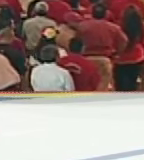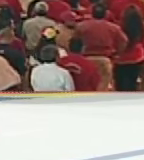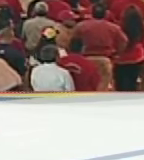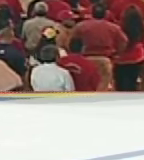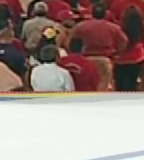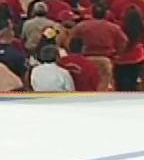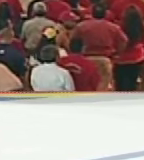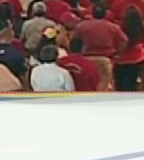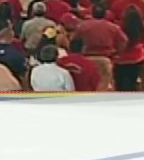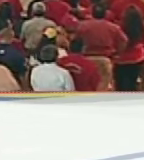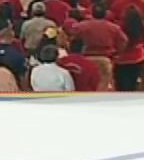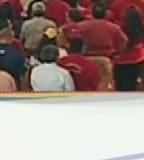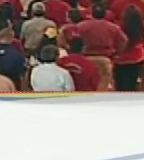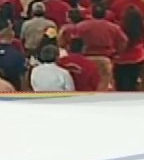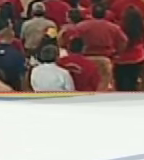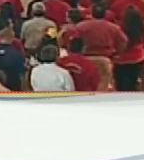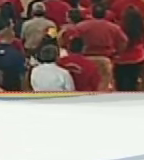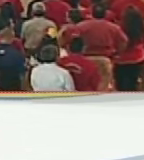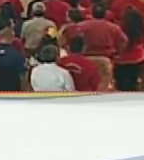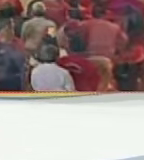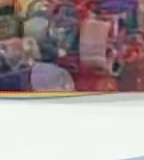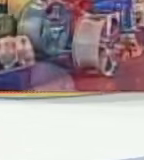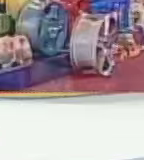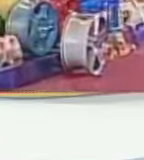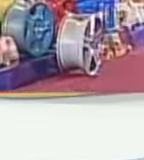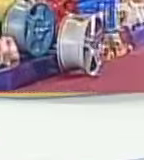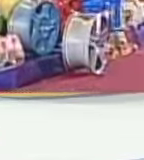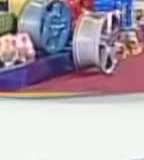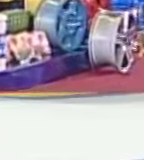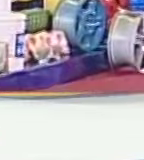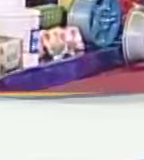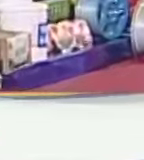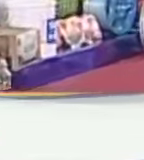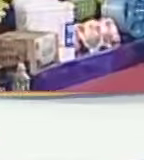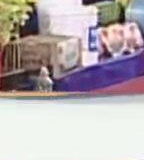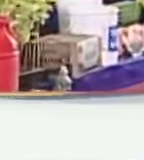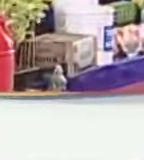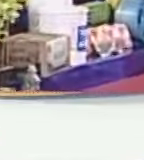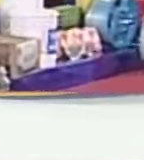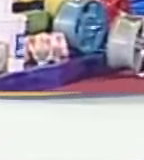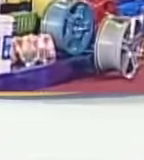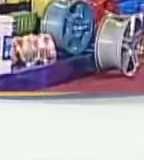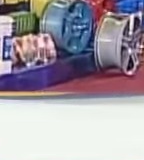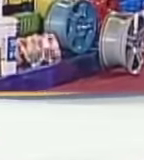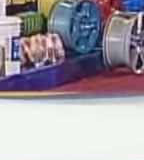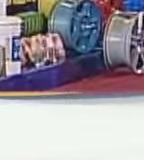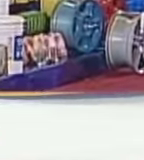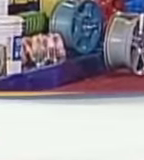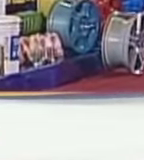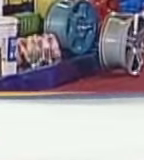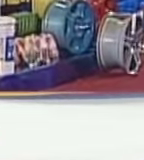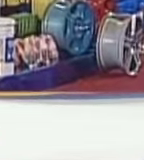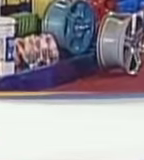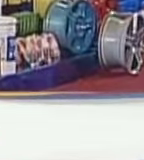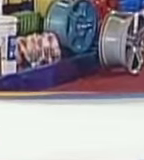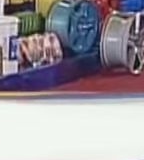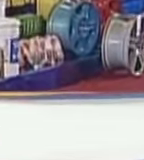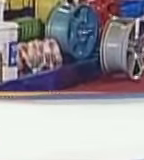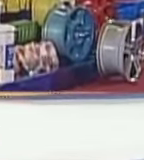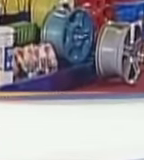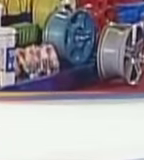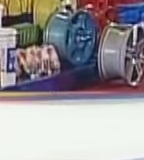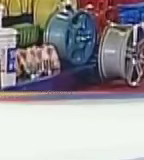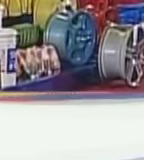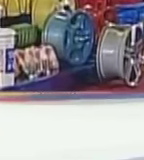Se procede a la entrega por parte del ciudadano gobernador del estado, coronel Francisco Javier Arias Cárdenas, a